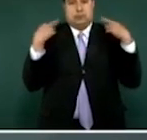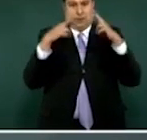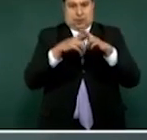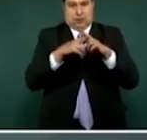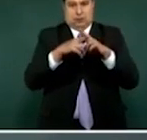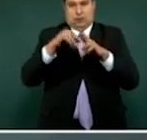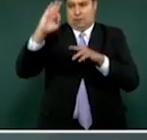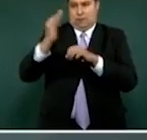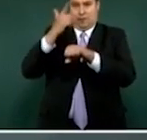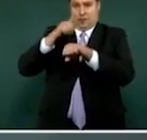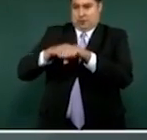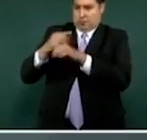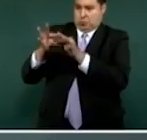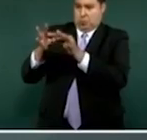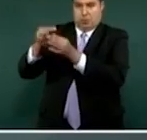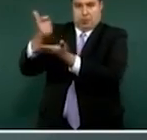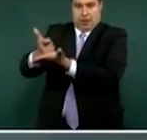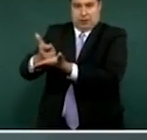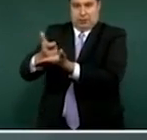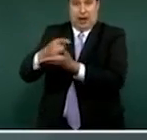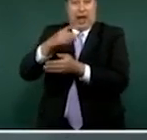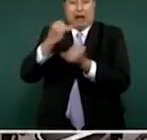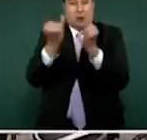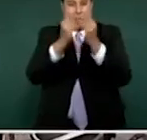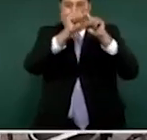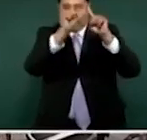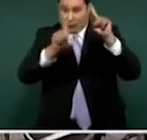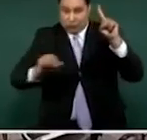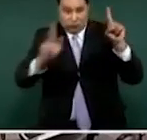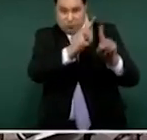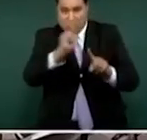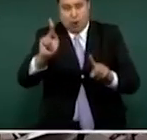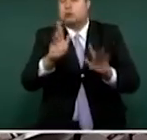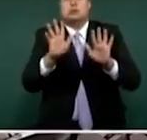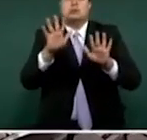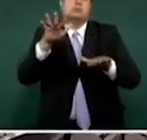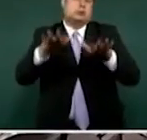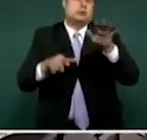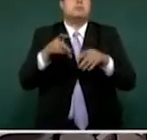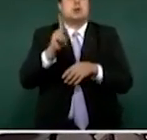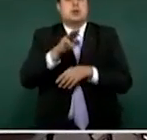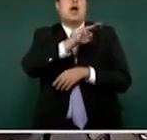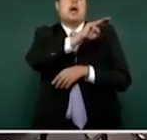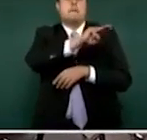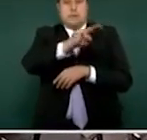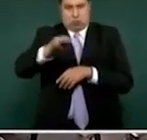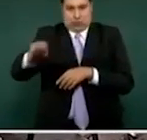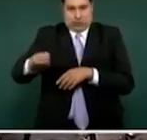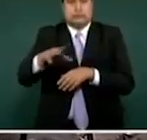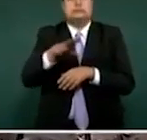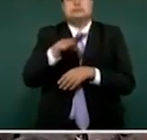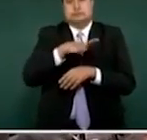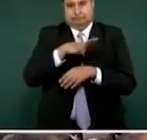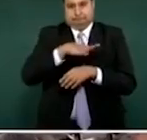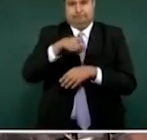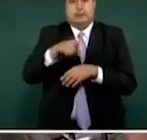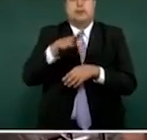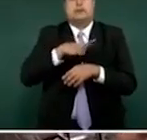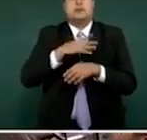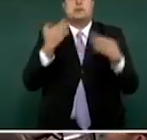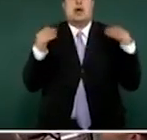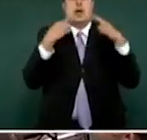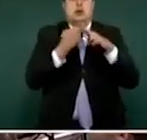maestros federales. Esto no pasa en todos lados, desde luego. Pero en Michoacán sí sucedía que los maestros